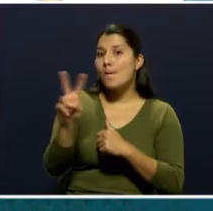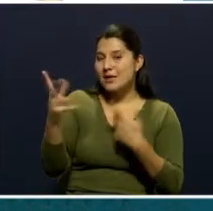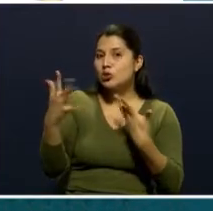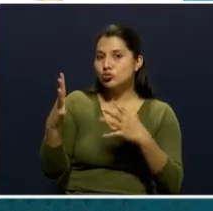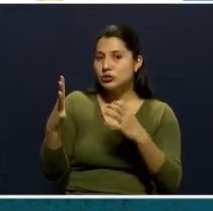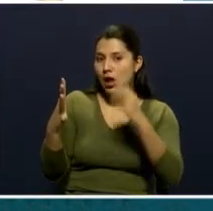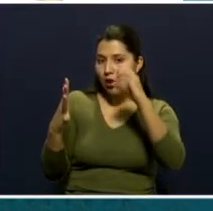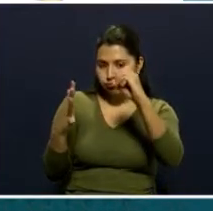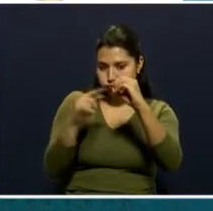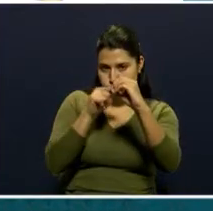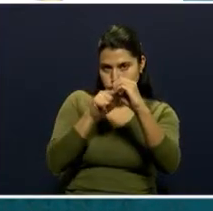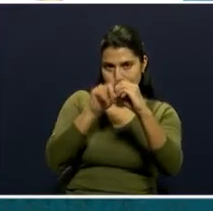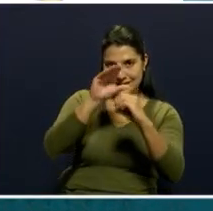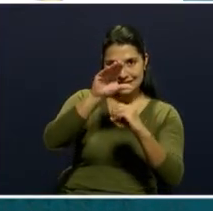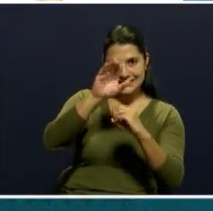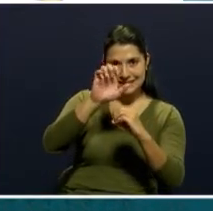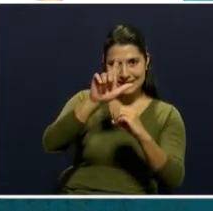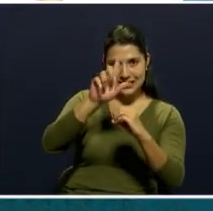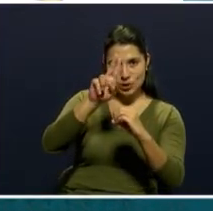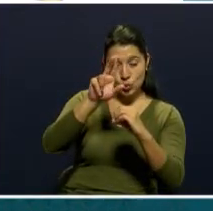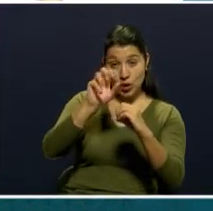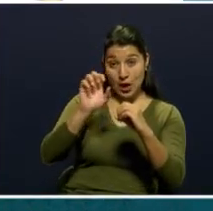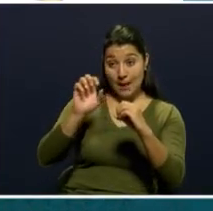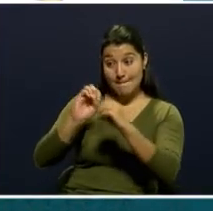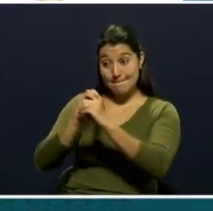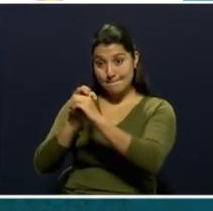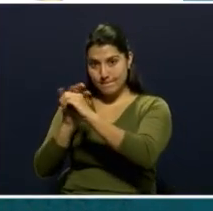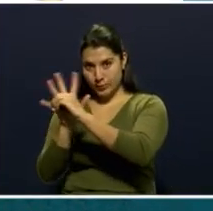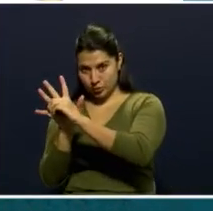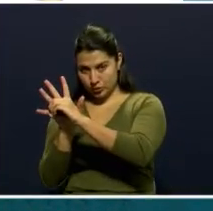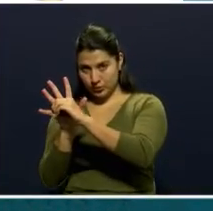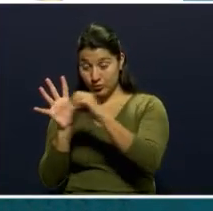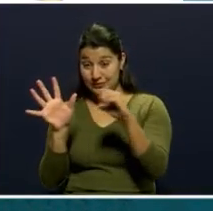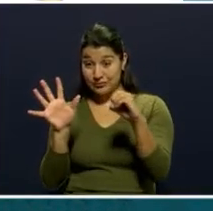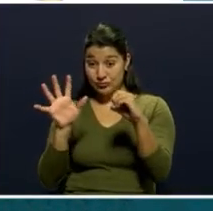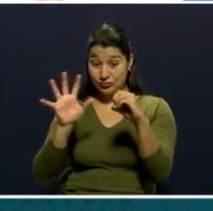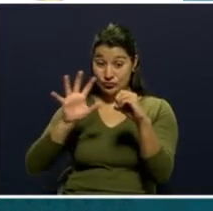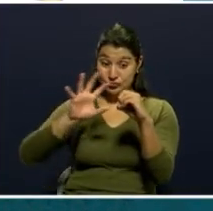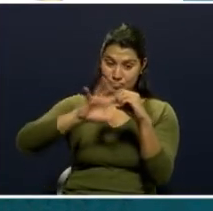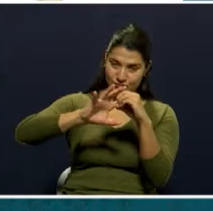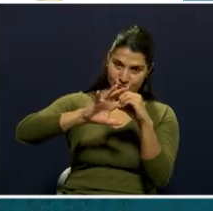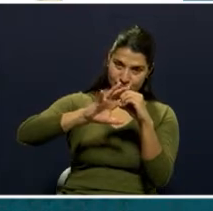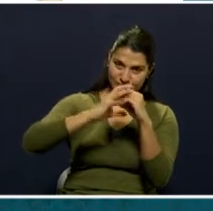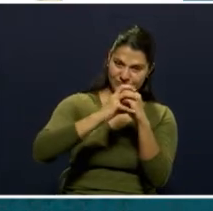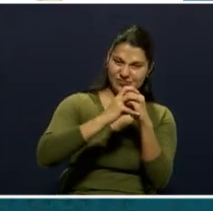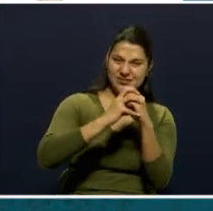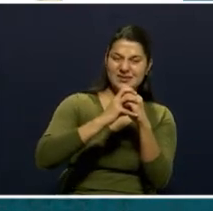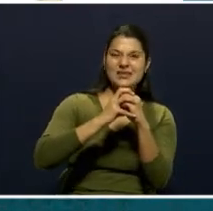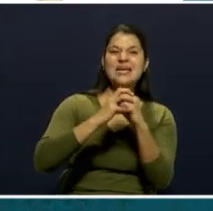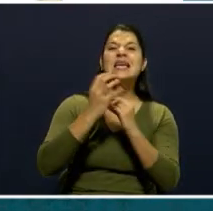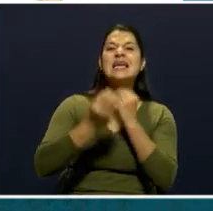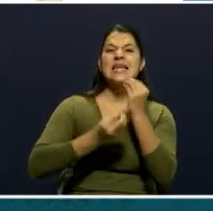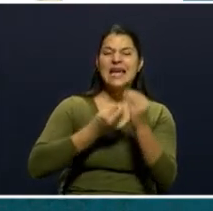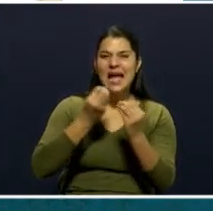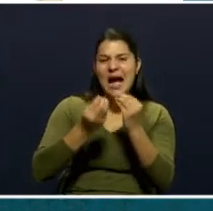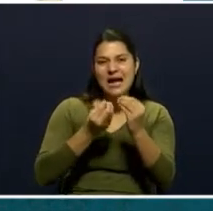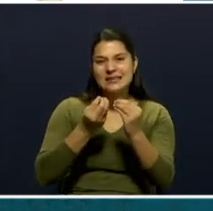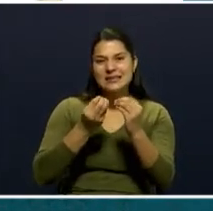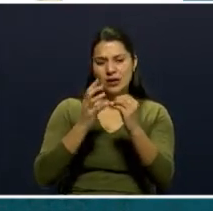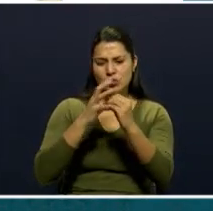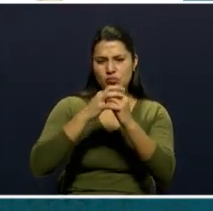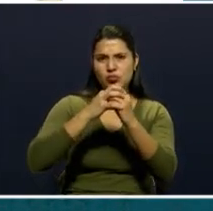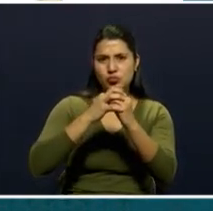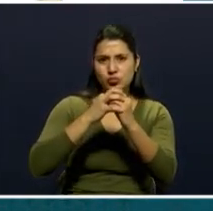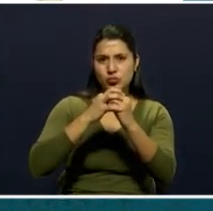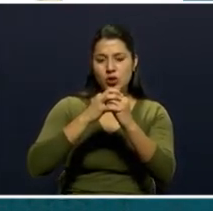célula, básicamente lo que pide hacer es pone a trabajar a todas las células